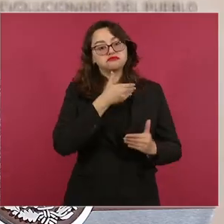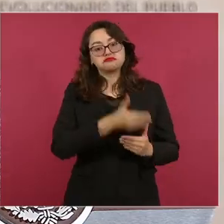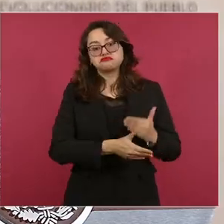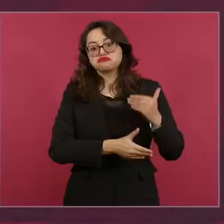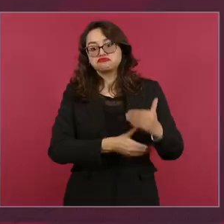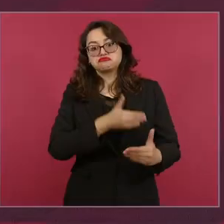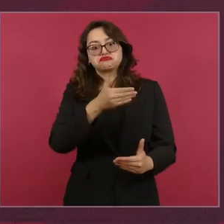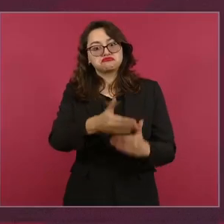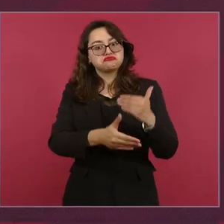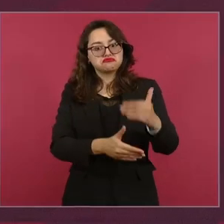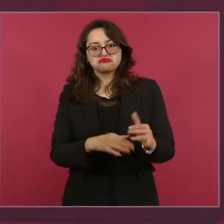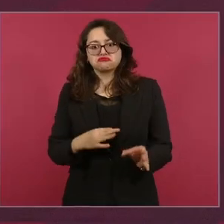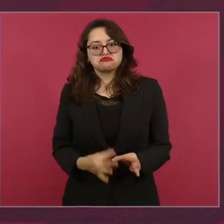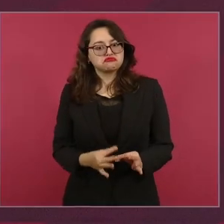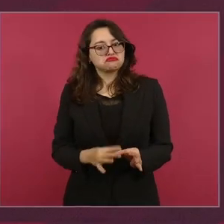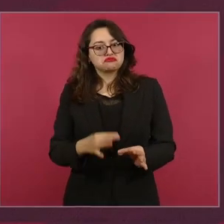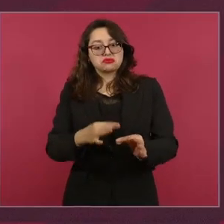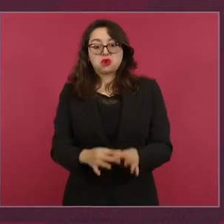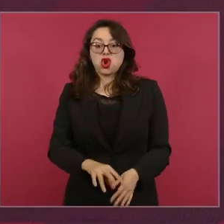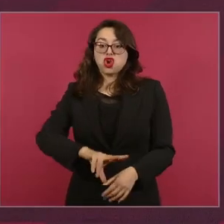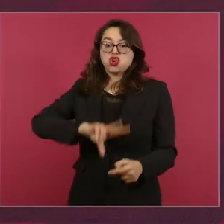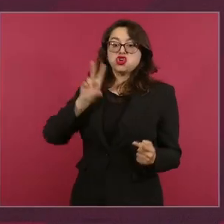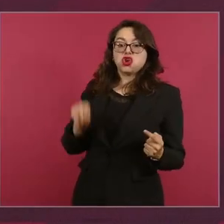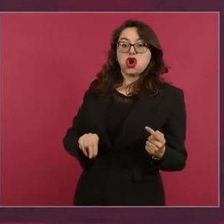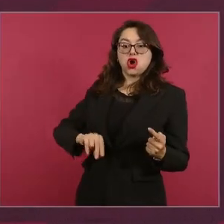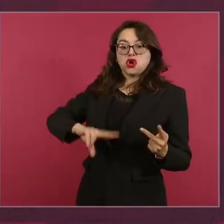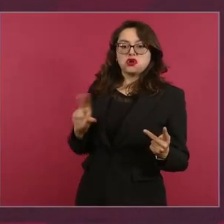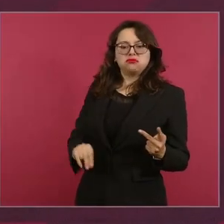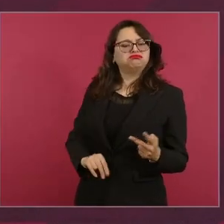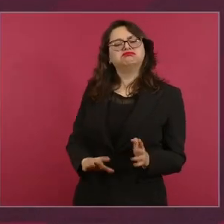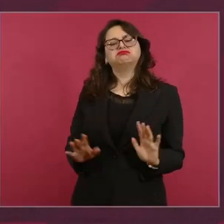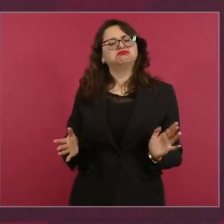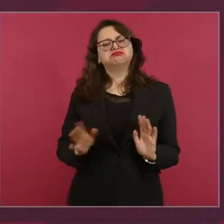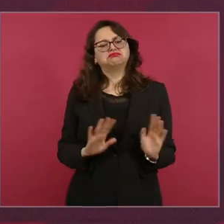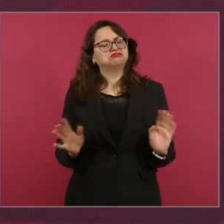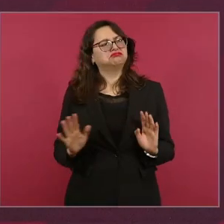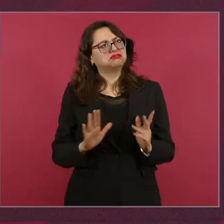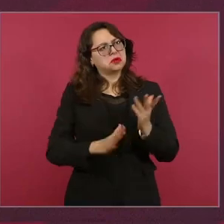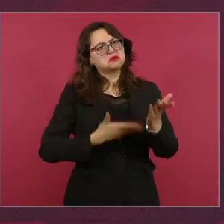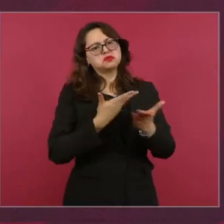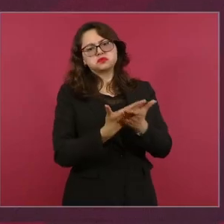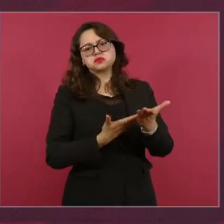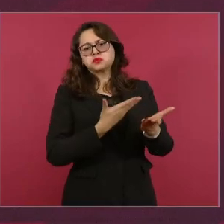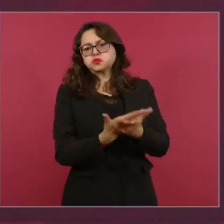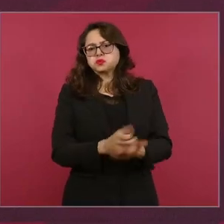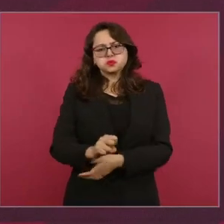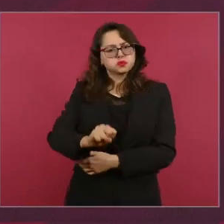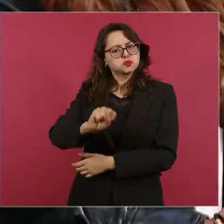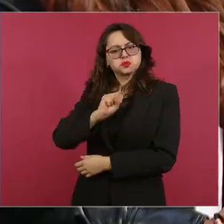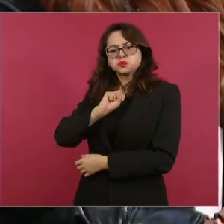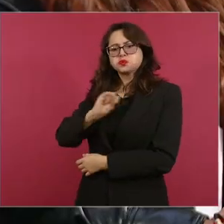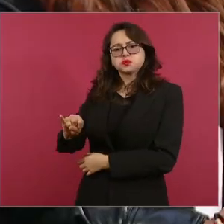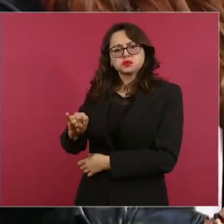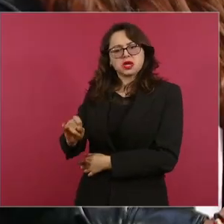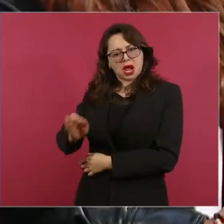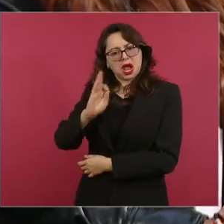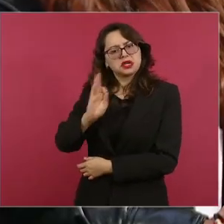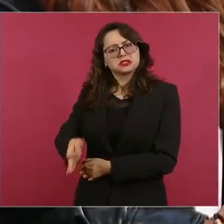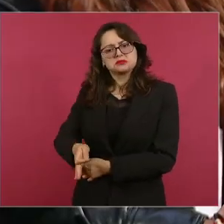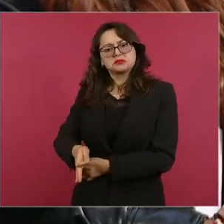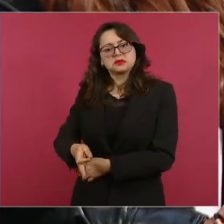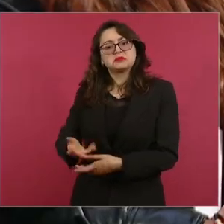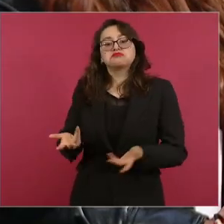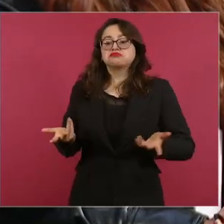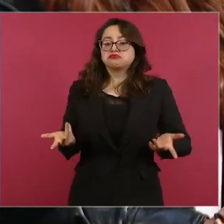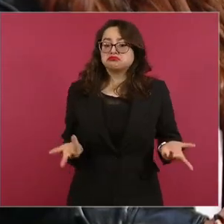no han sido rechazadas por el gobierno del presidente Biden, y